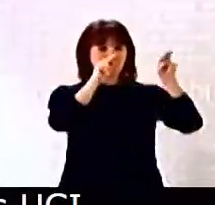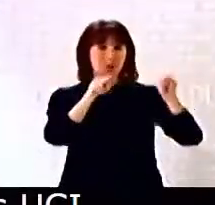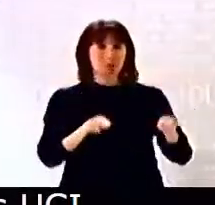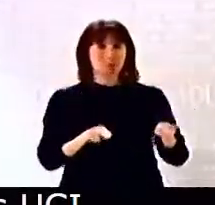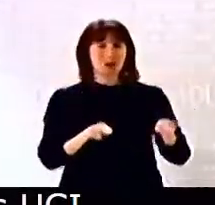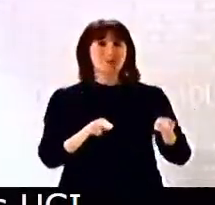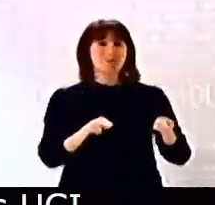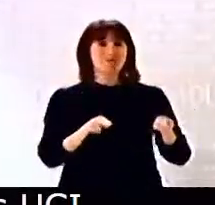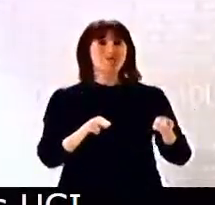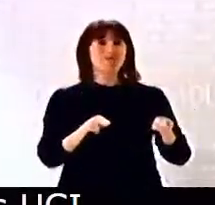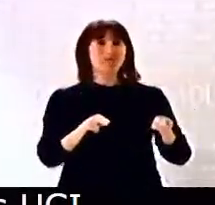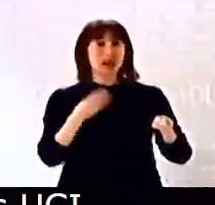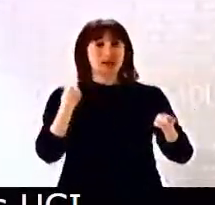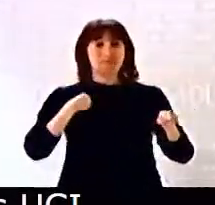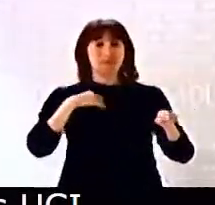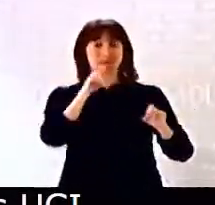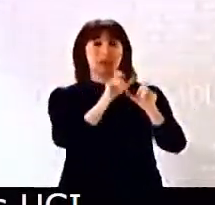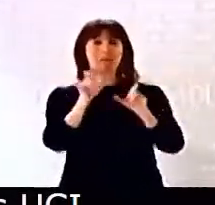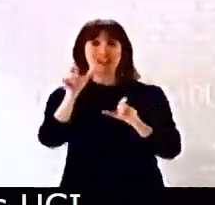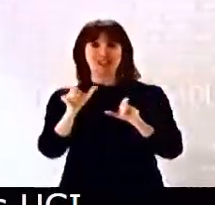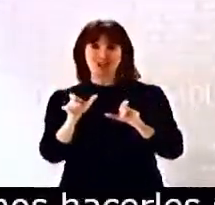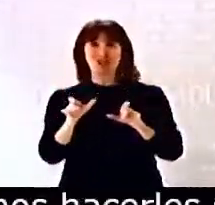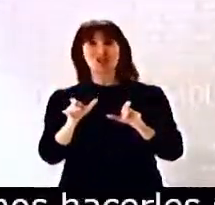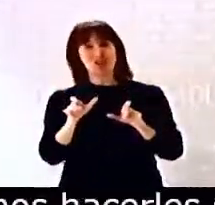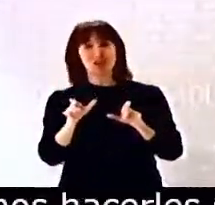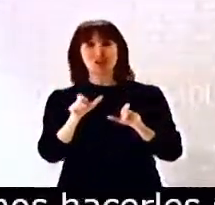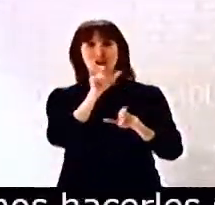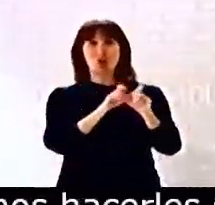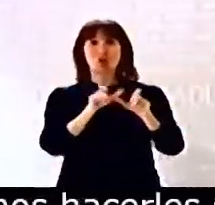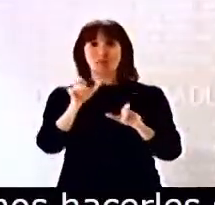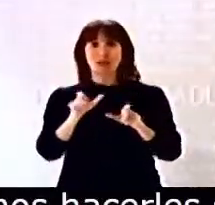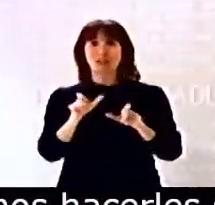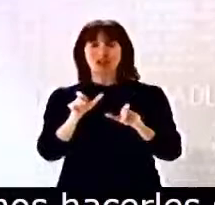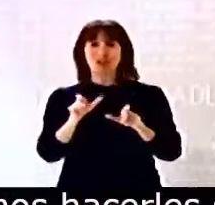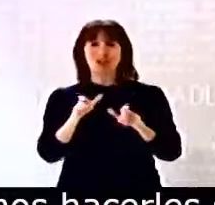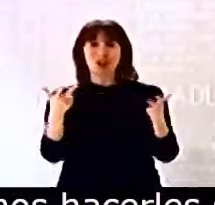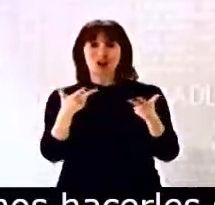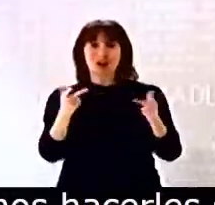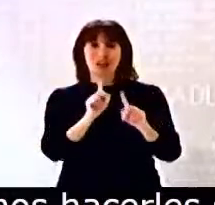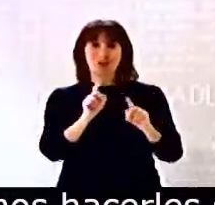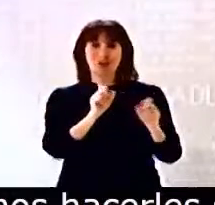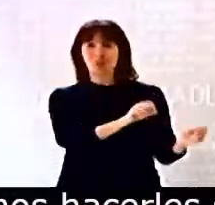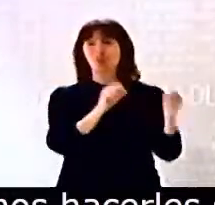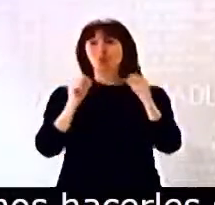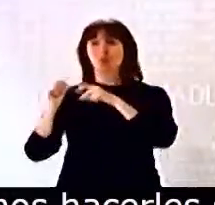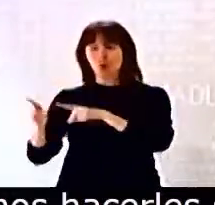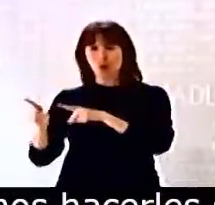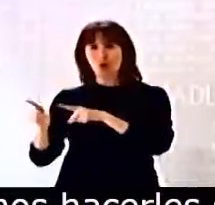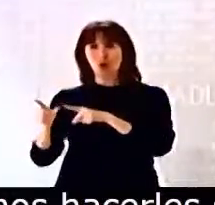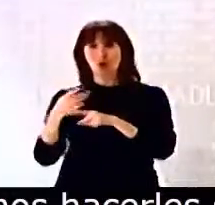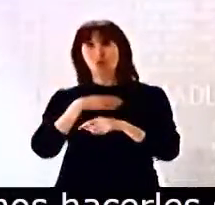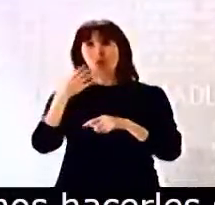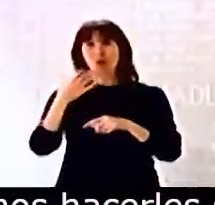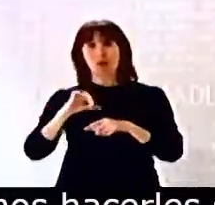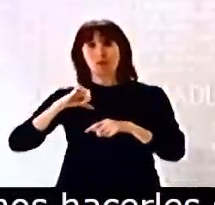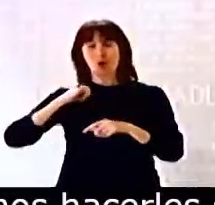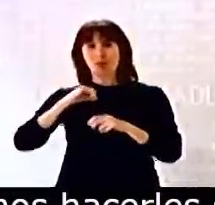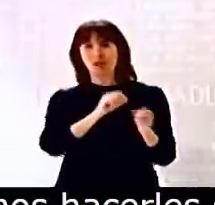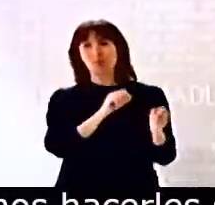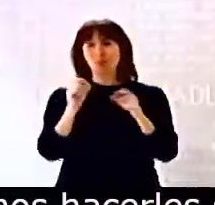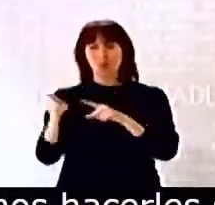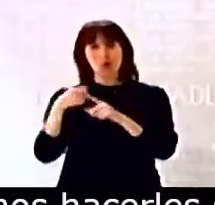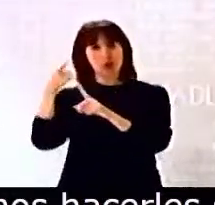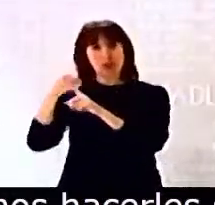podríamos hacerle sitio a partir de la utilización de los dos hospitales que tenemos para ese